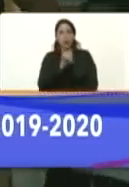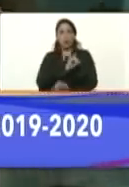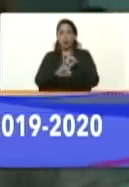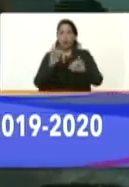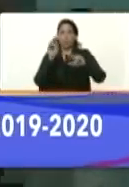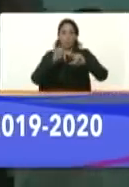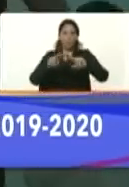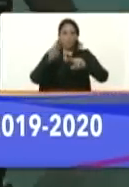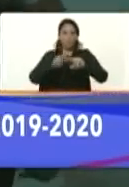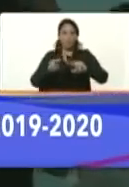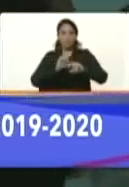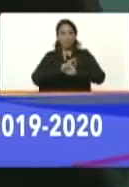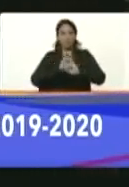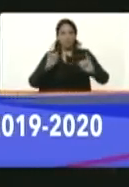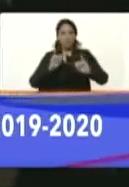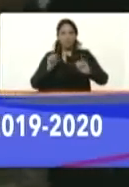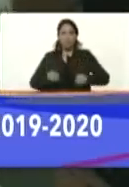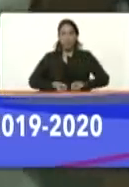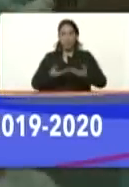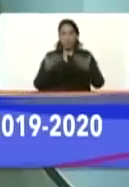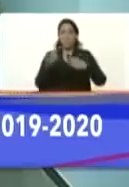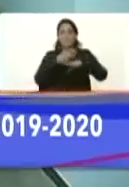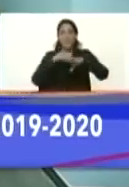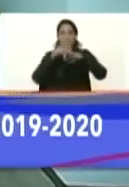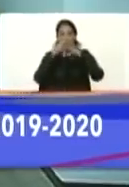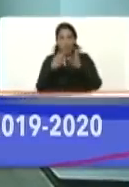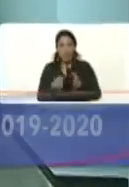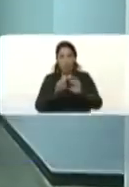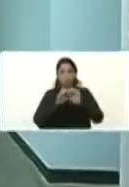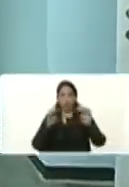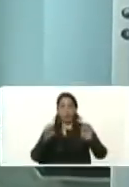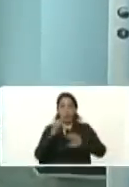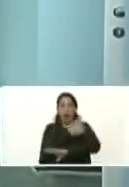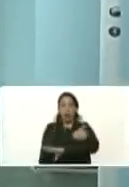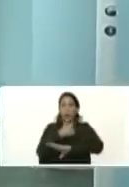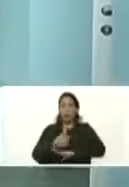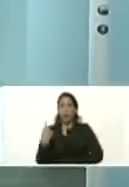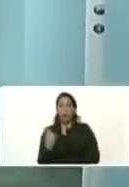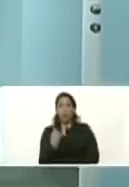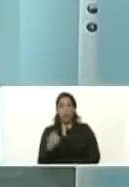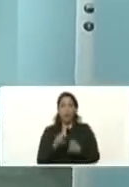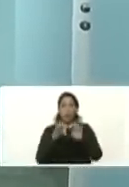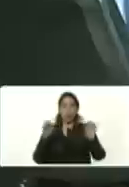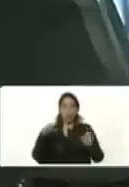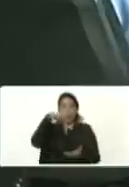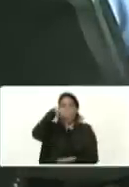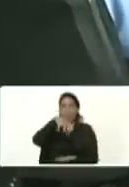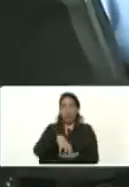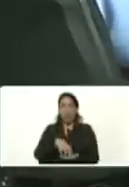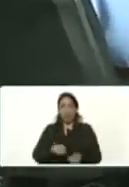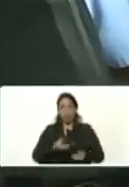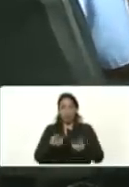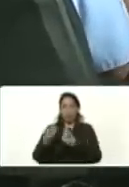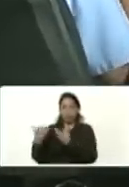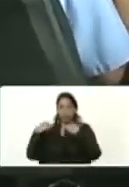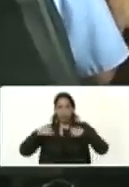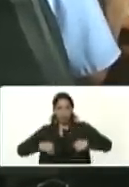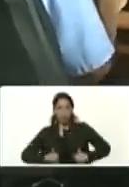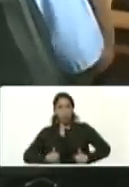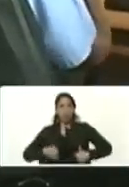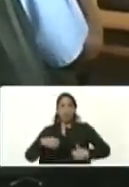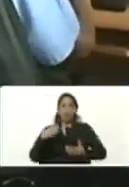niños han recibido esparto en esta educación y la autoridad única de educación del estado sus morrales sus